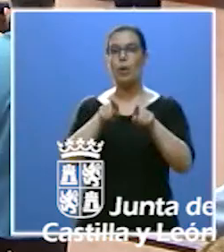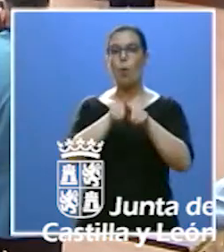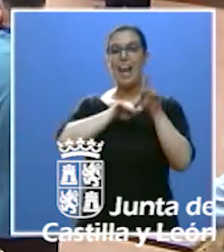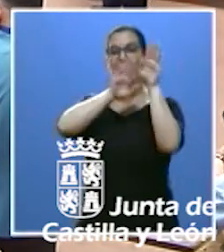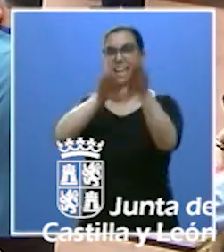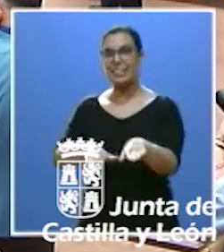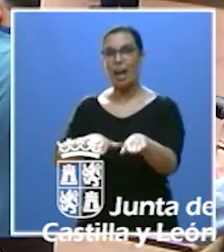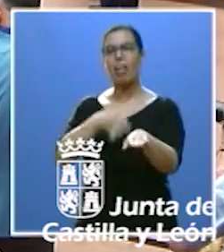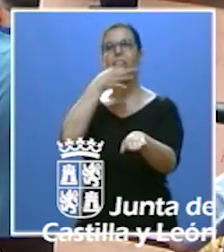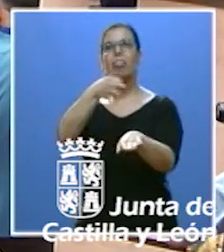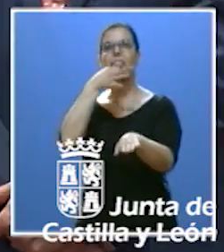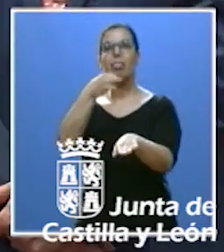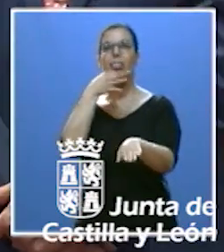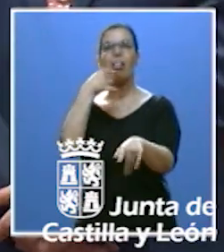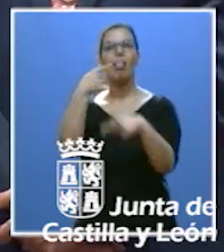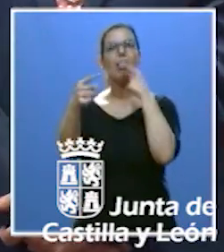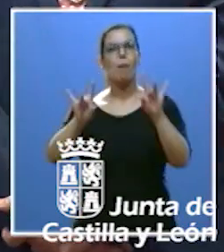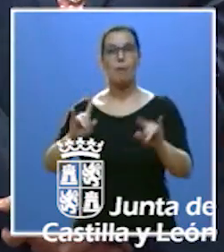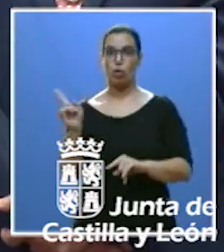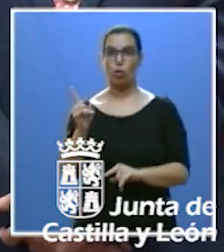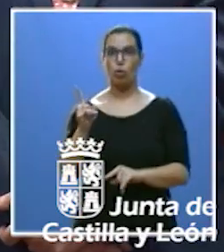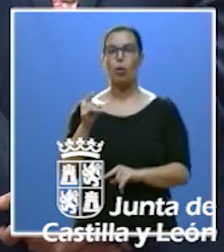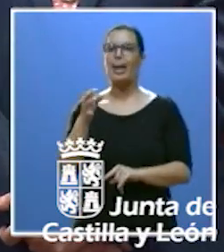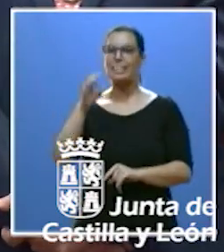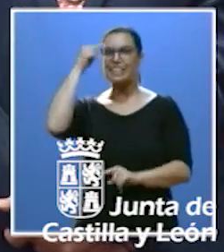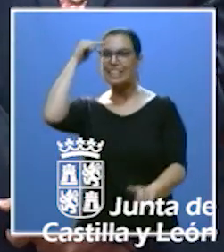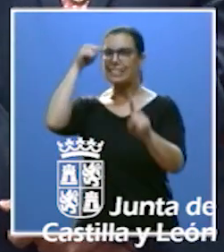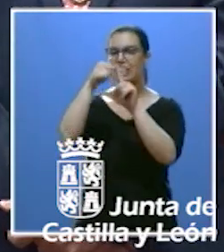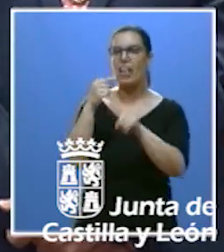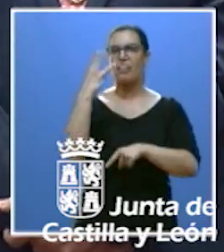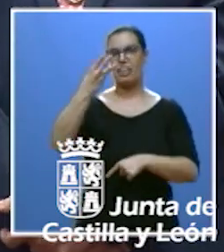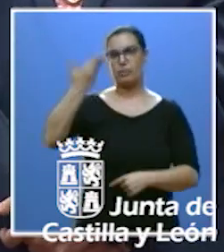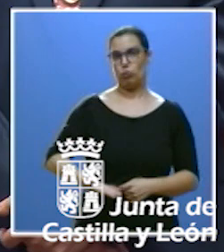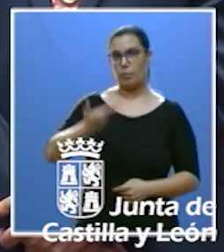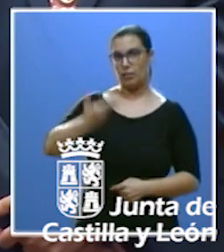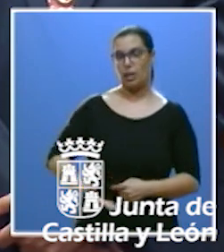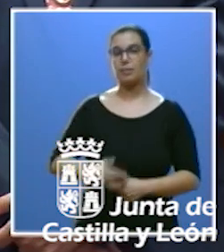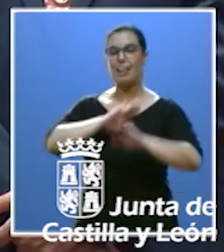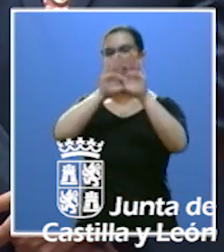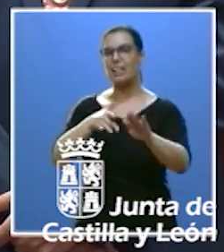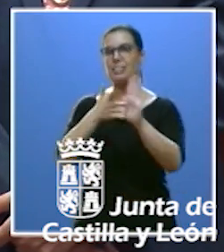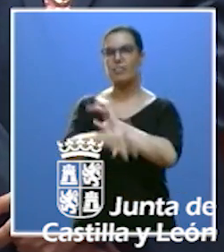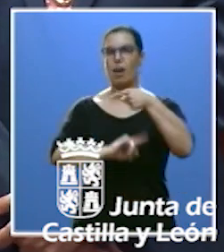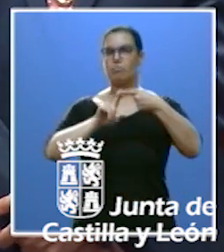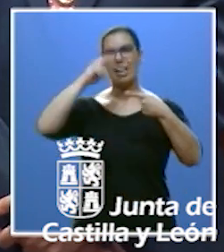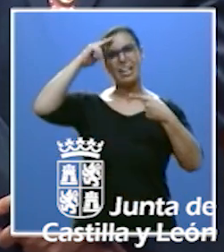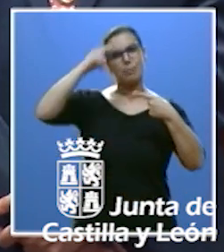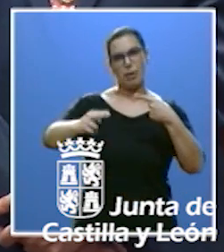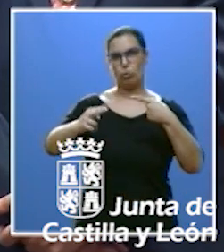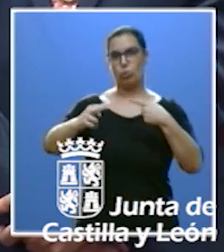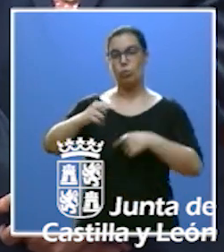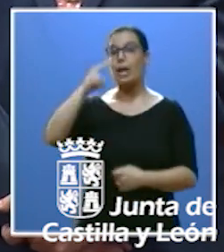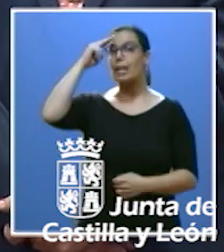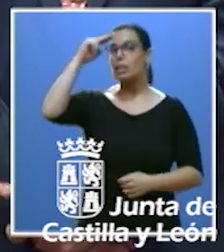referencia retórica, sino que se concreta al menos en tres ideas fundamentales. En primer lugar, el respeto a